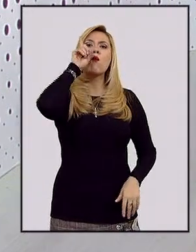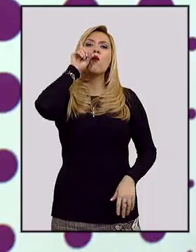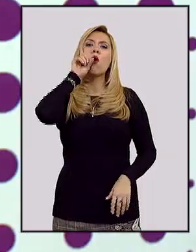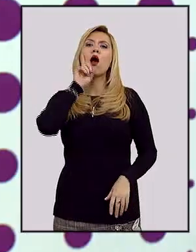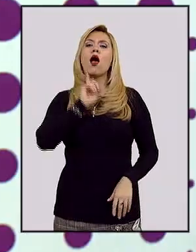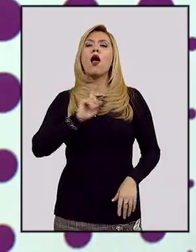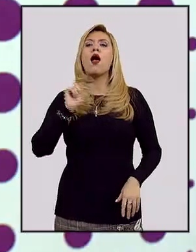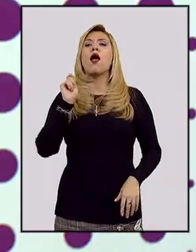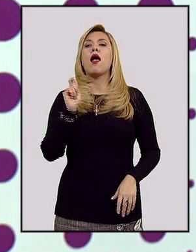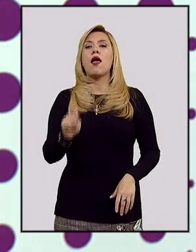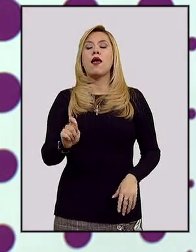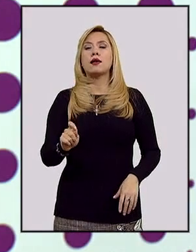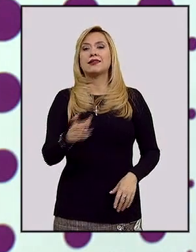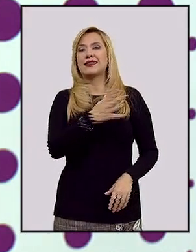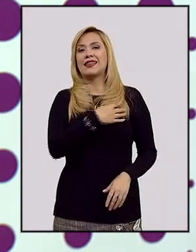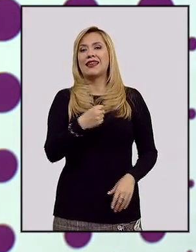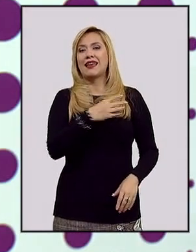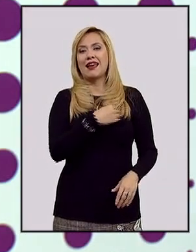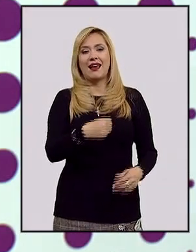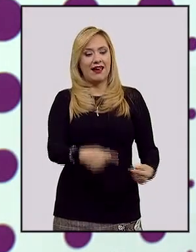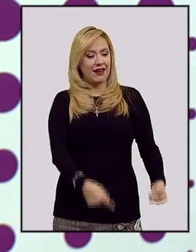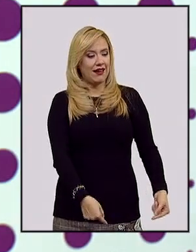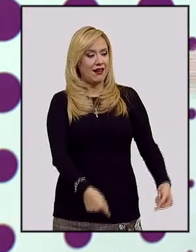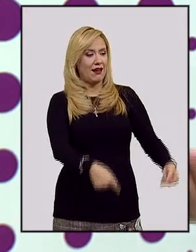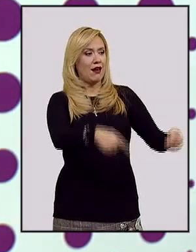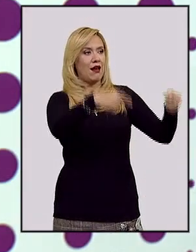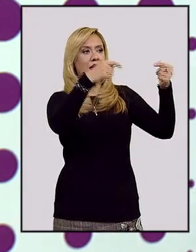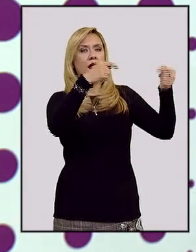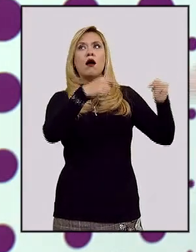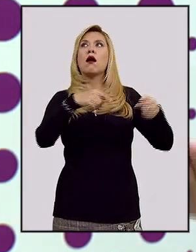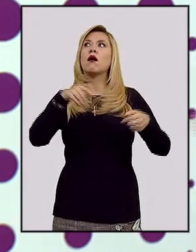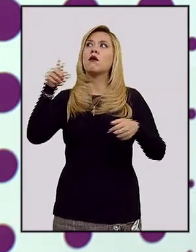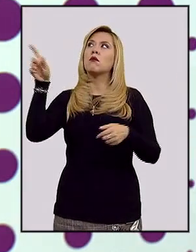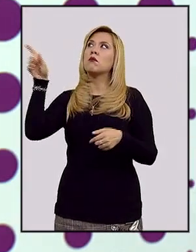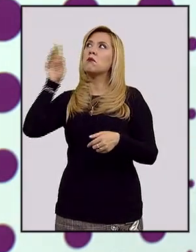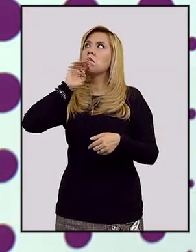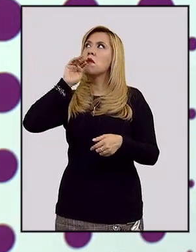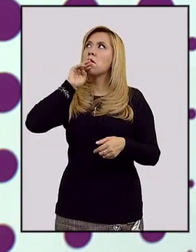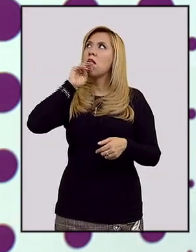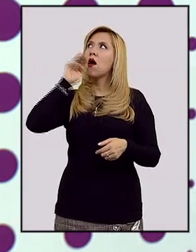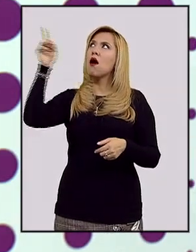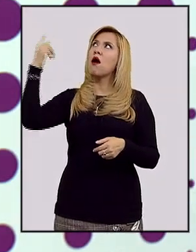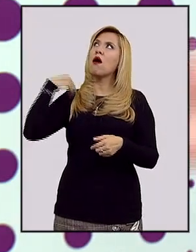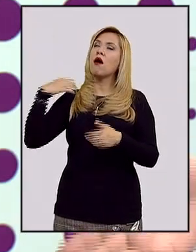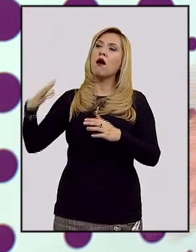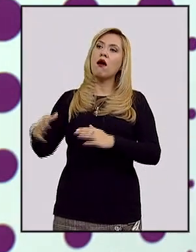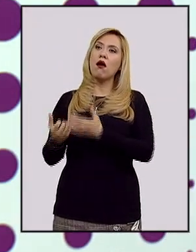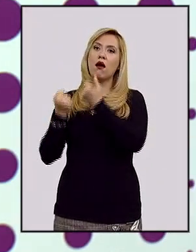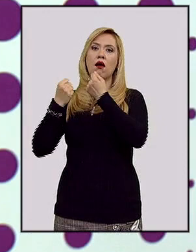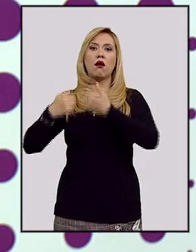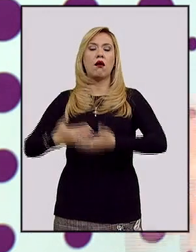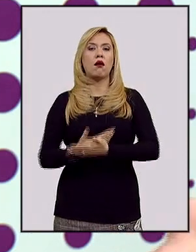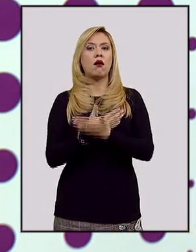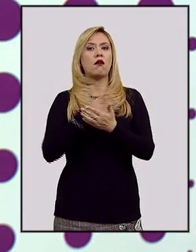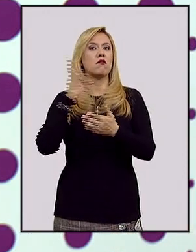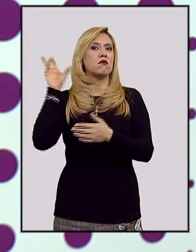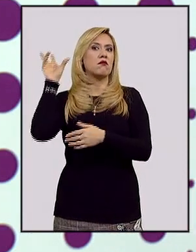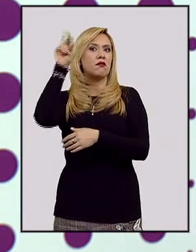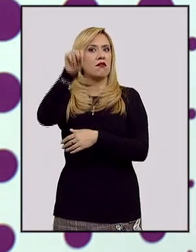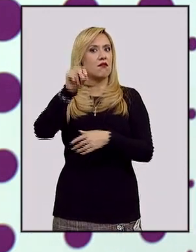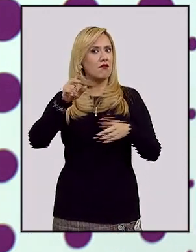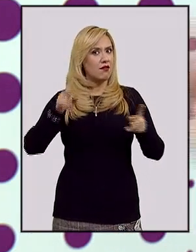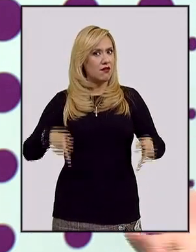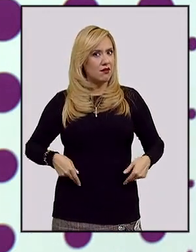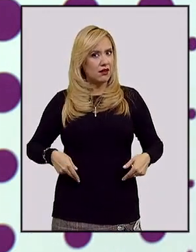que sobrevivieron, por decirlo así, a esta política de esterilización de sus madres, ¿no? ¿Hay más ejemplos